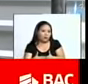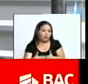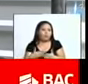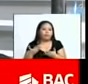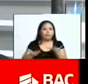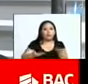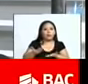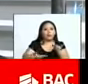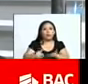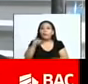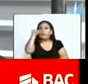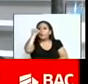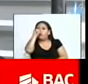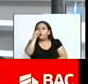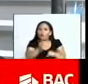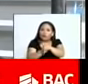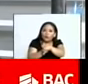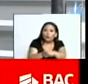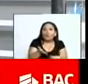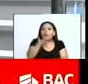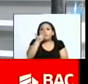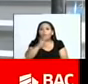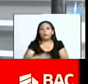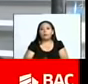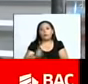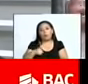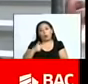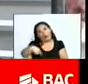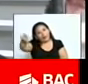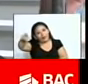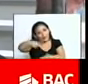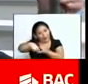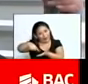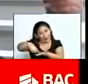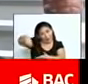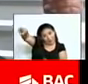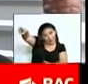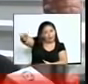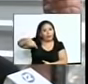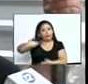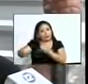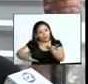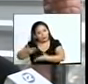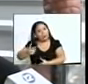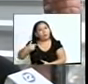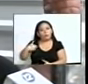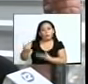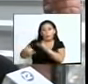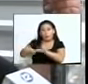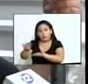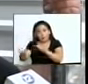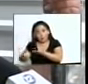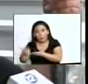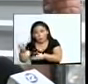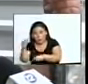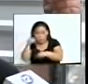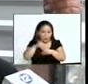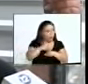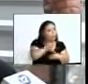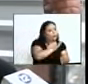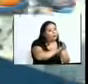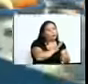alcohol. Entonces con ese alcohol yo voy a vender al mercado central allá arriba. y de lo que vendo estoy invirtiendo aquí